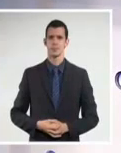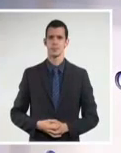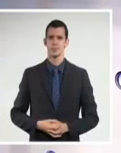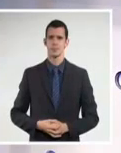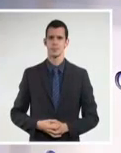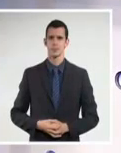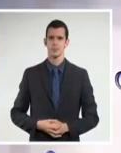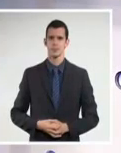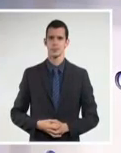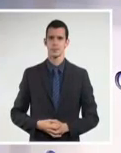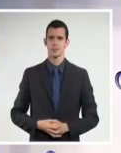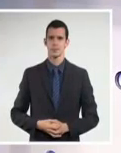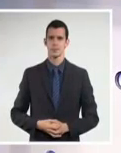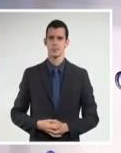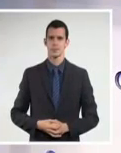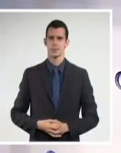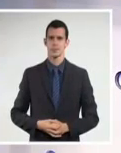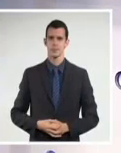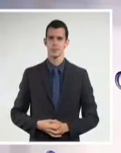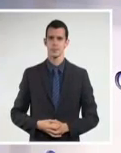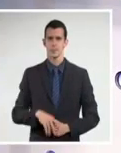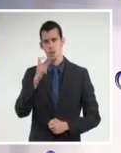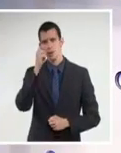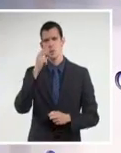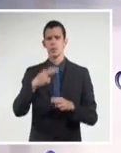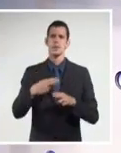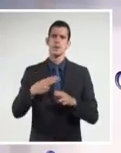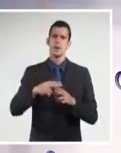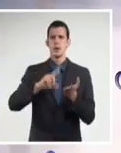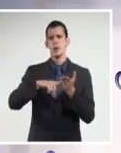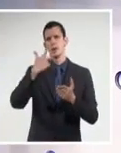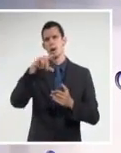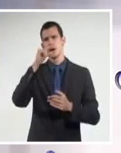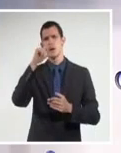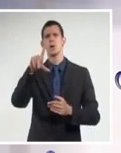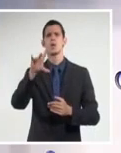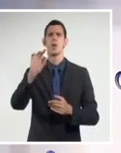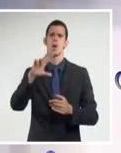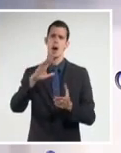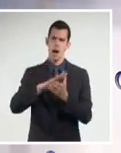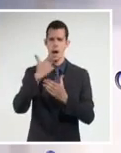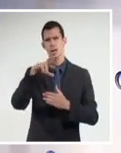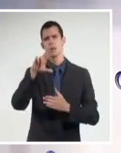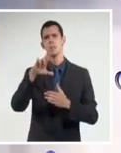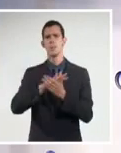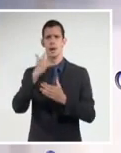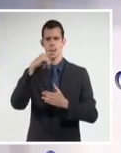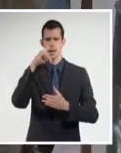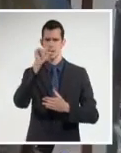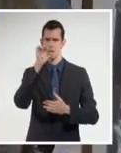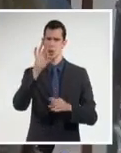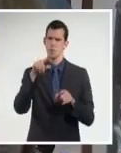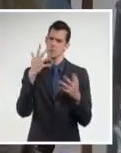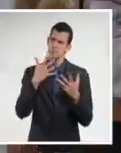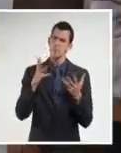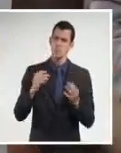premio nacional de literatura pablo armando fernández desaparecido a finales del año pasado tuvo lugar esta tarde en la sede de la unidad